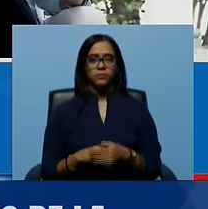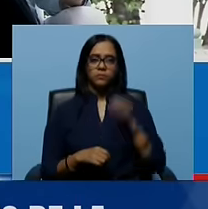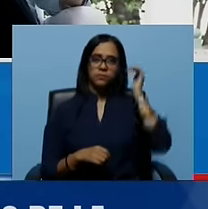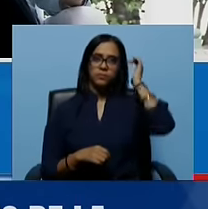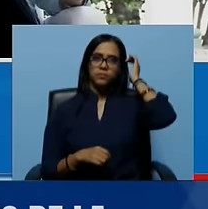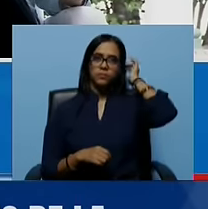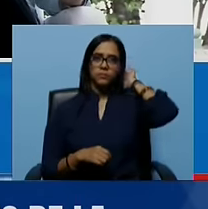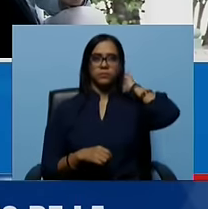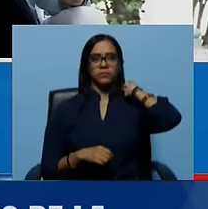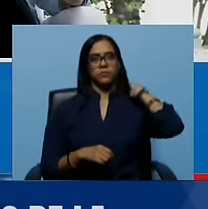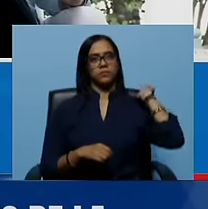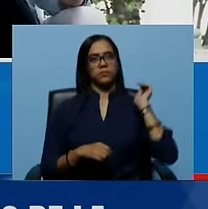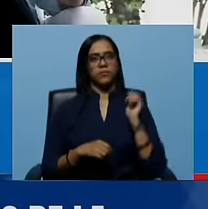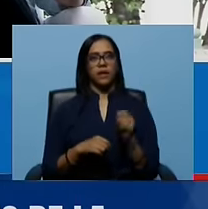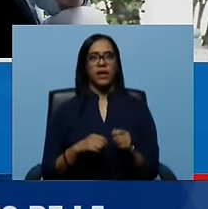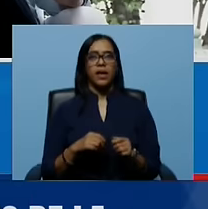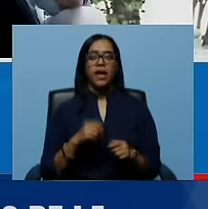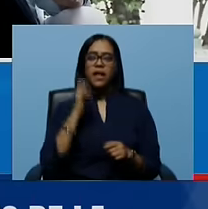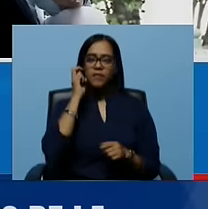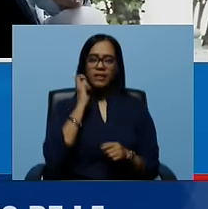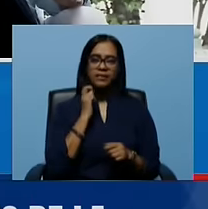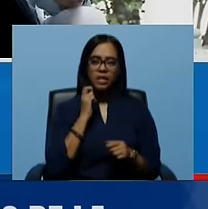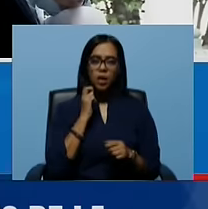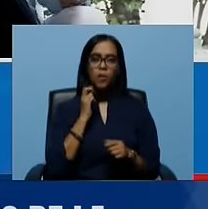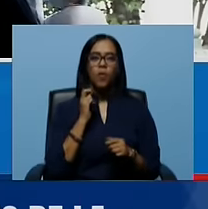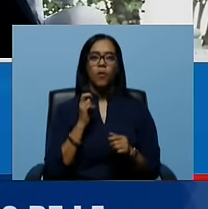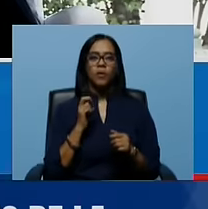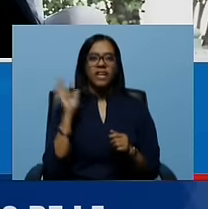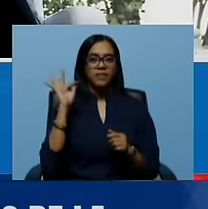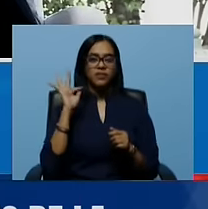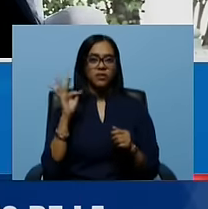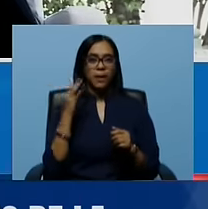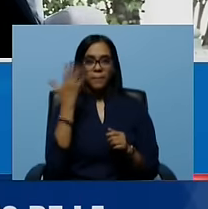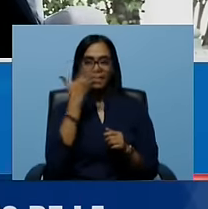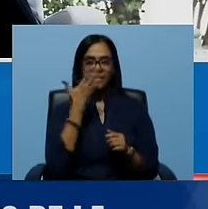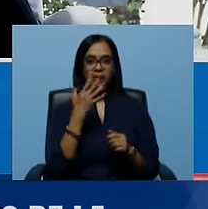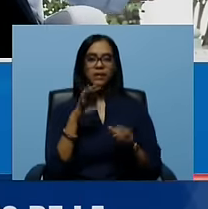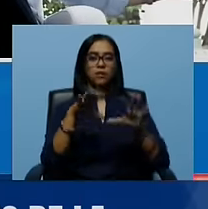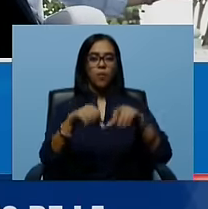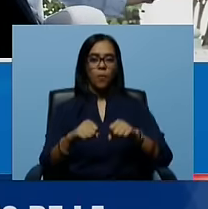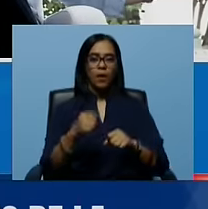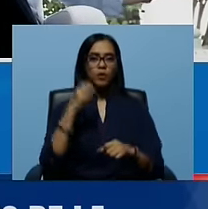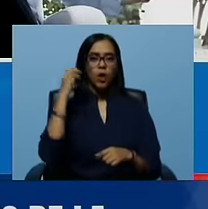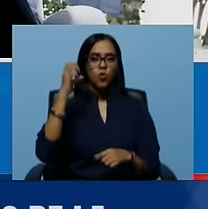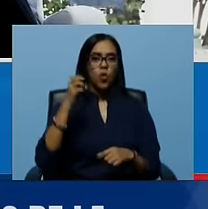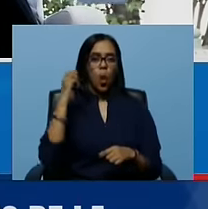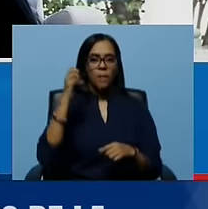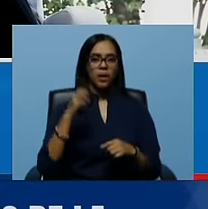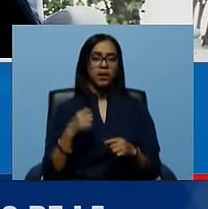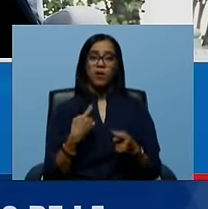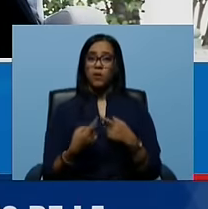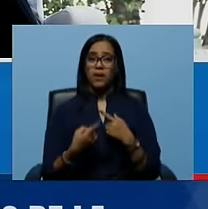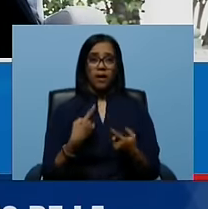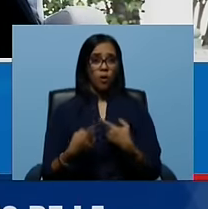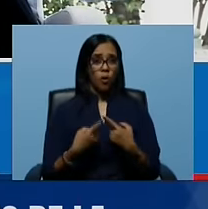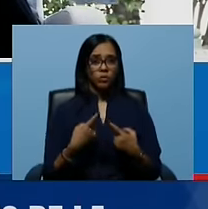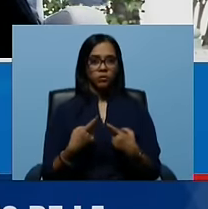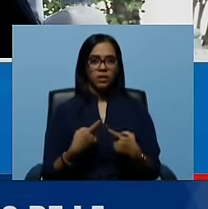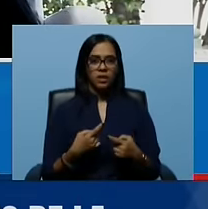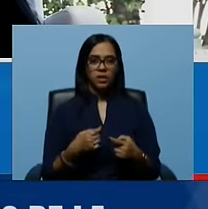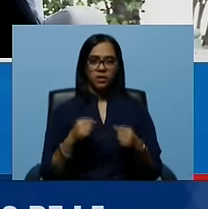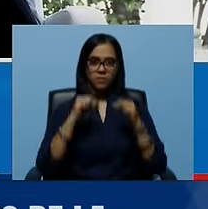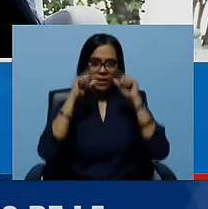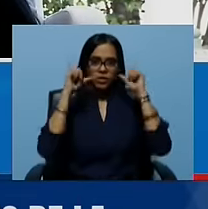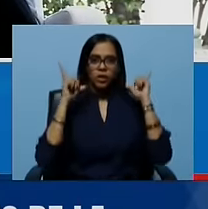Prácticamente el fascismo, el neofascismo y expresiones similares se está tomando Europa. Es una cosa